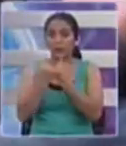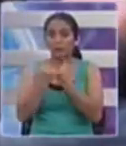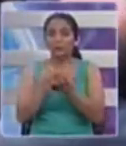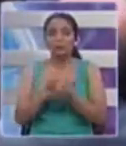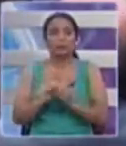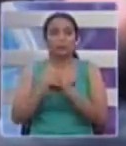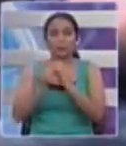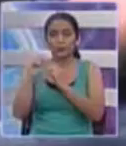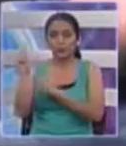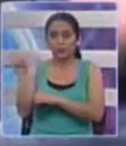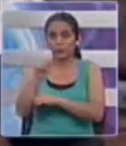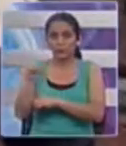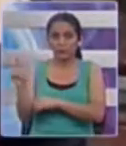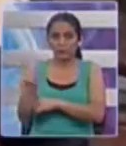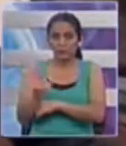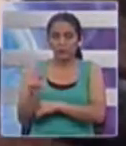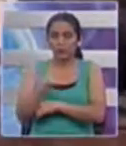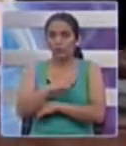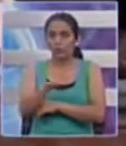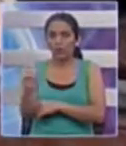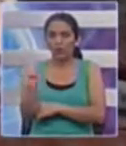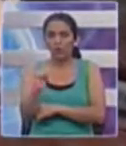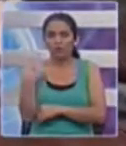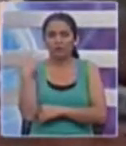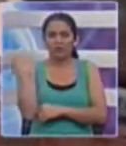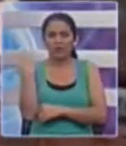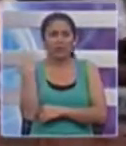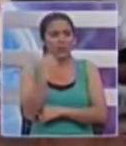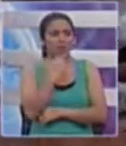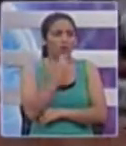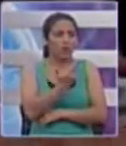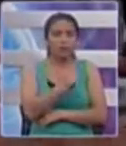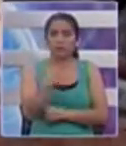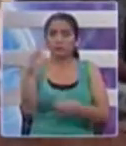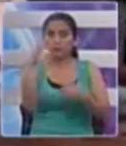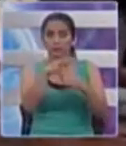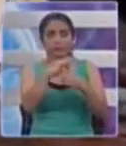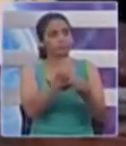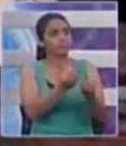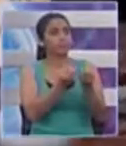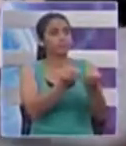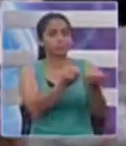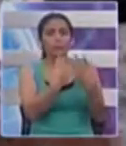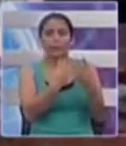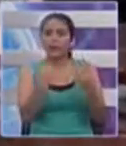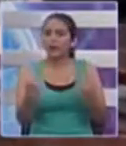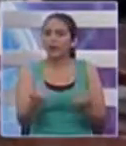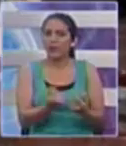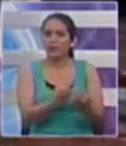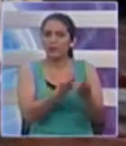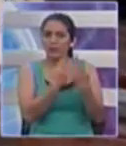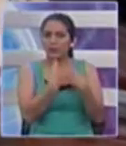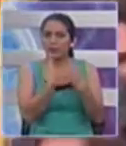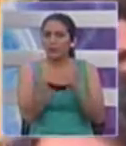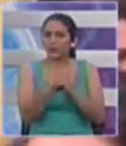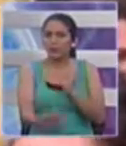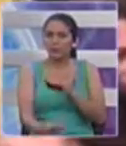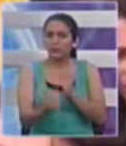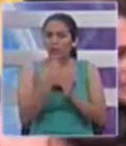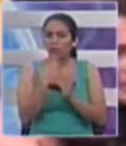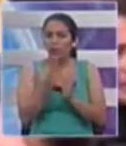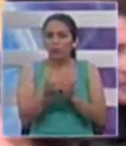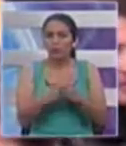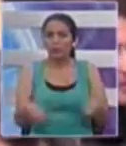expresando justamente ese reclamo que hacen para que el cn de rapidez a la publicación de los datos oficiales